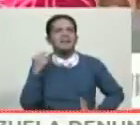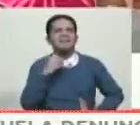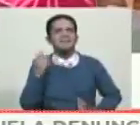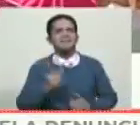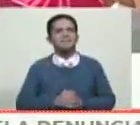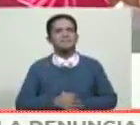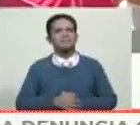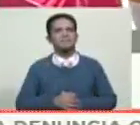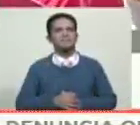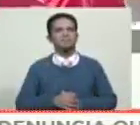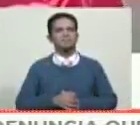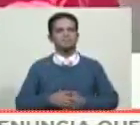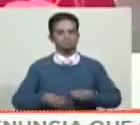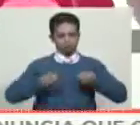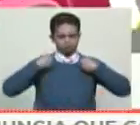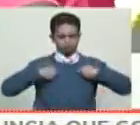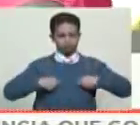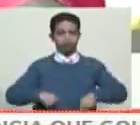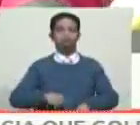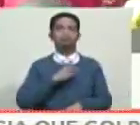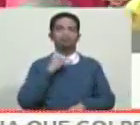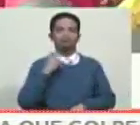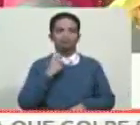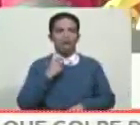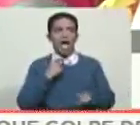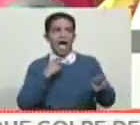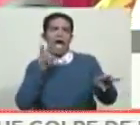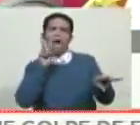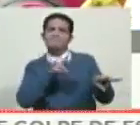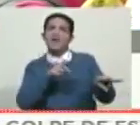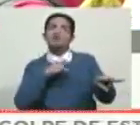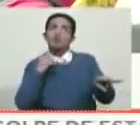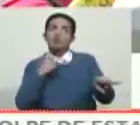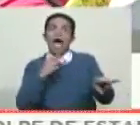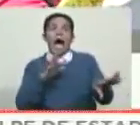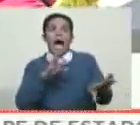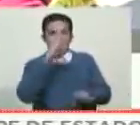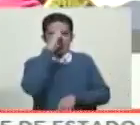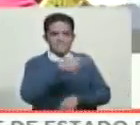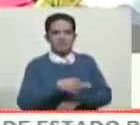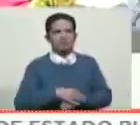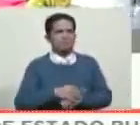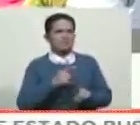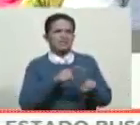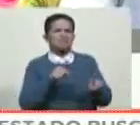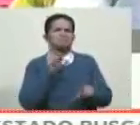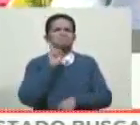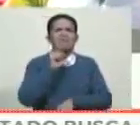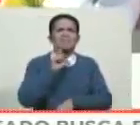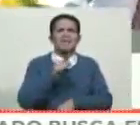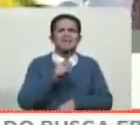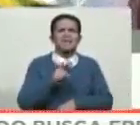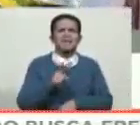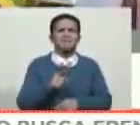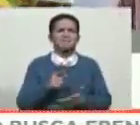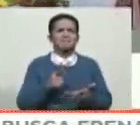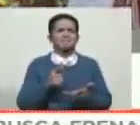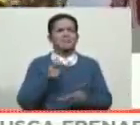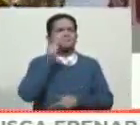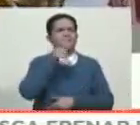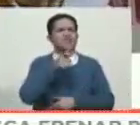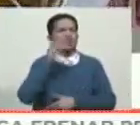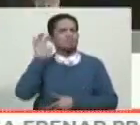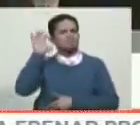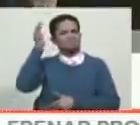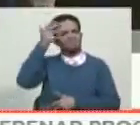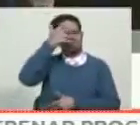Que se ponen una sotana para que la gente crea que son curas. Pero no son curas nada, son unos adecos, copellanos, voluntad popular, primera